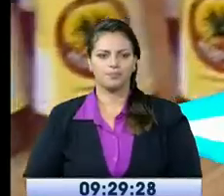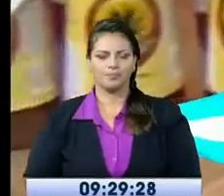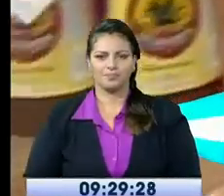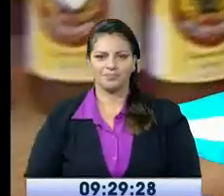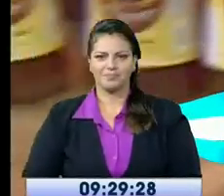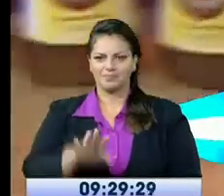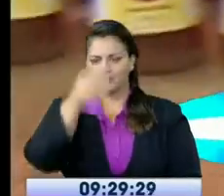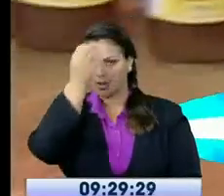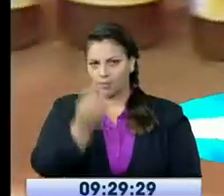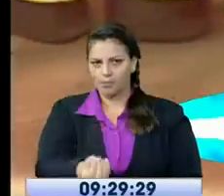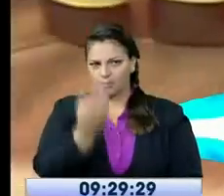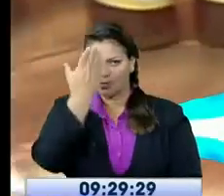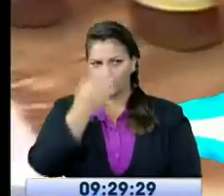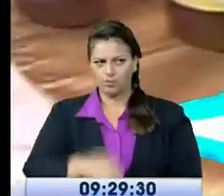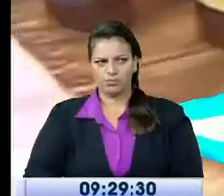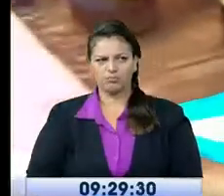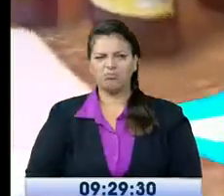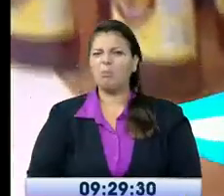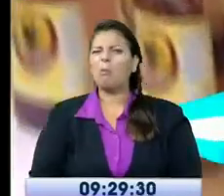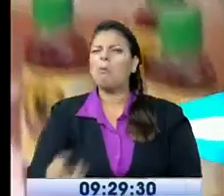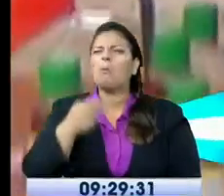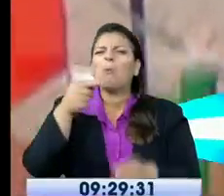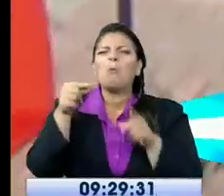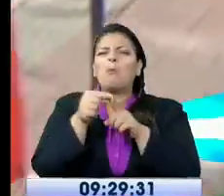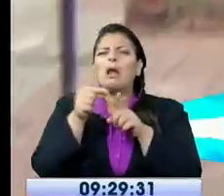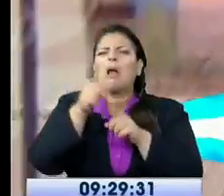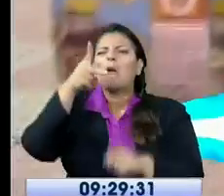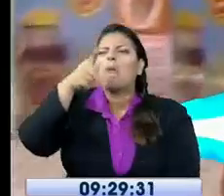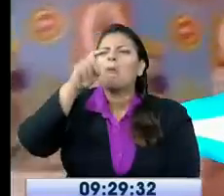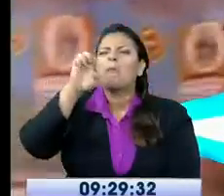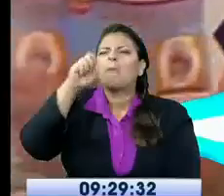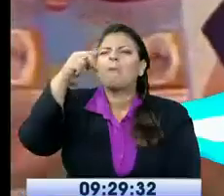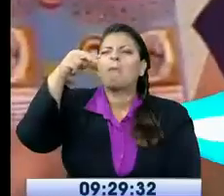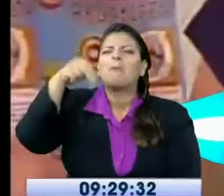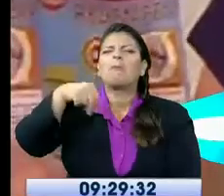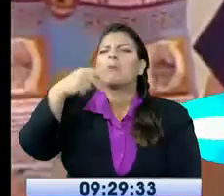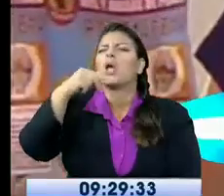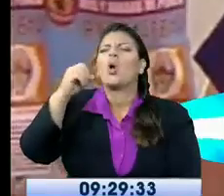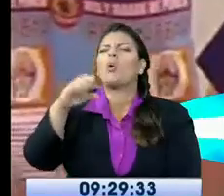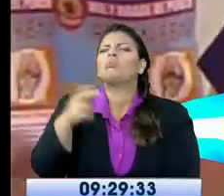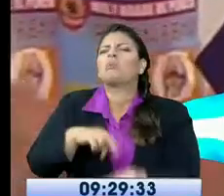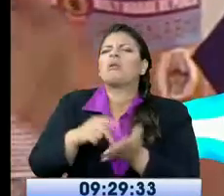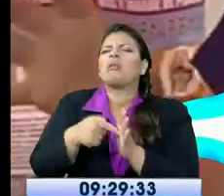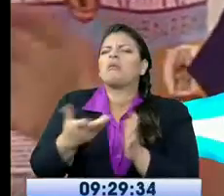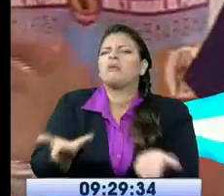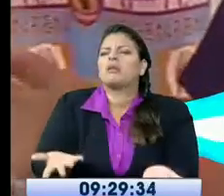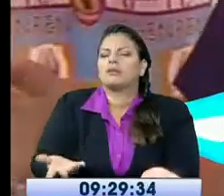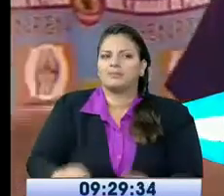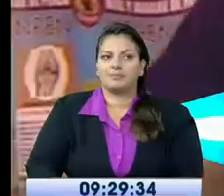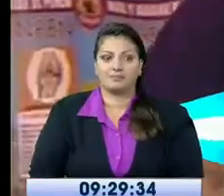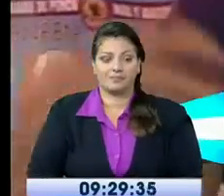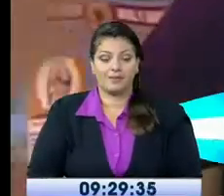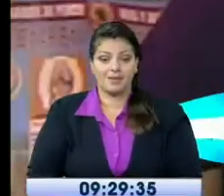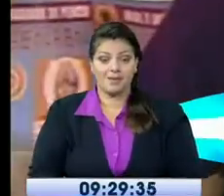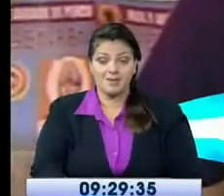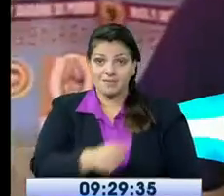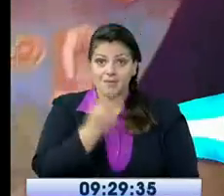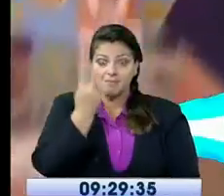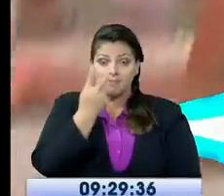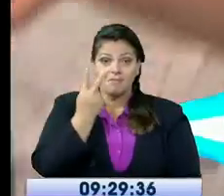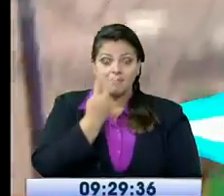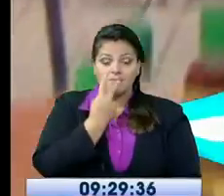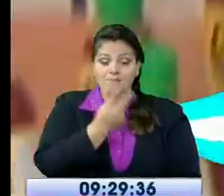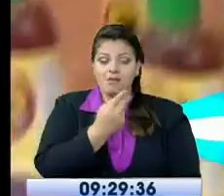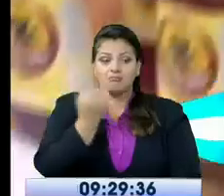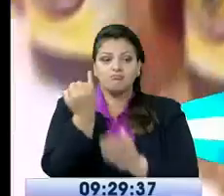días. Oiga, ¿qué es el penco? No conozco el penco. El penco, buenos días, se parece a una sábila, pero es en grande, más o menos